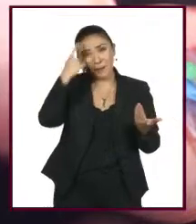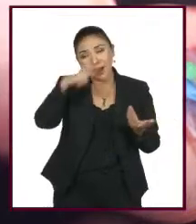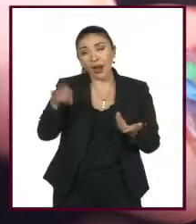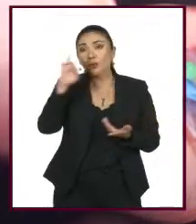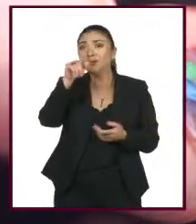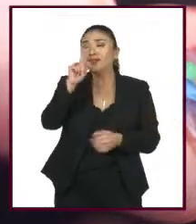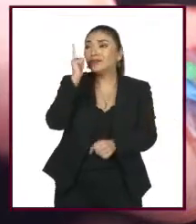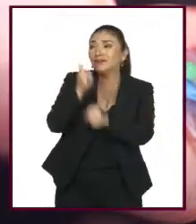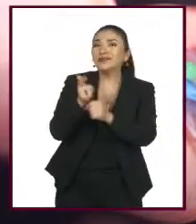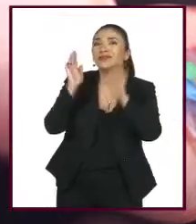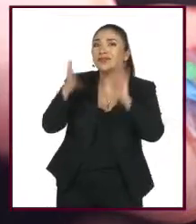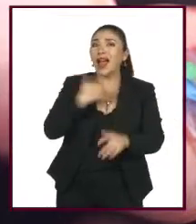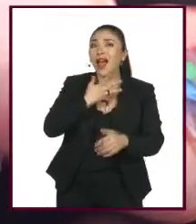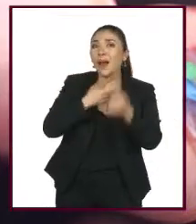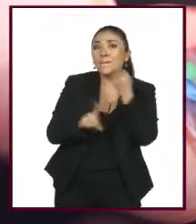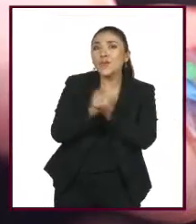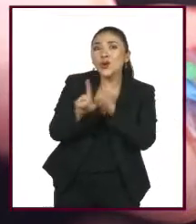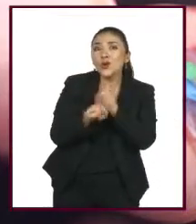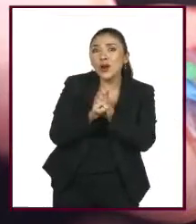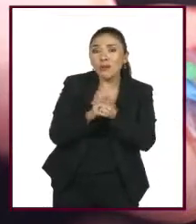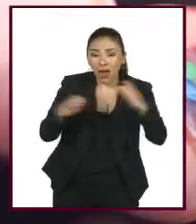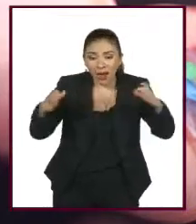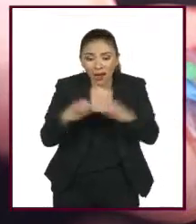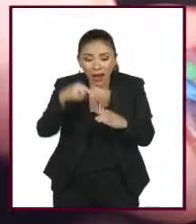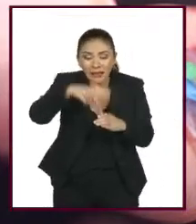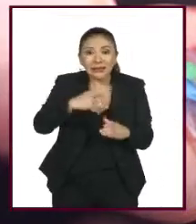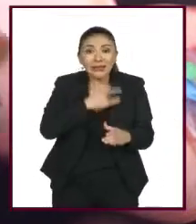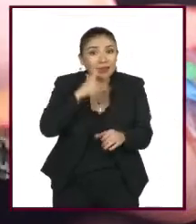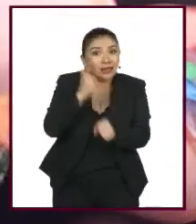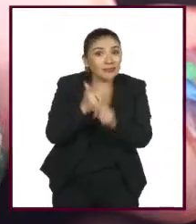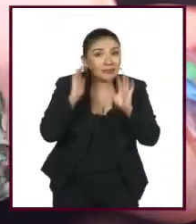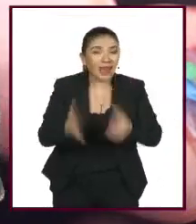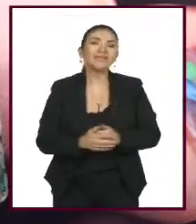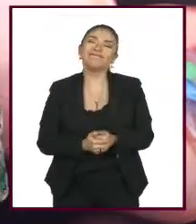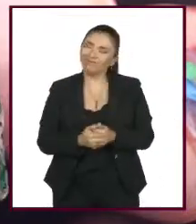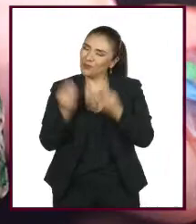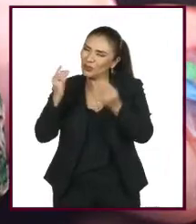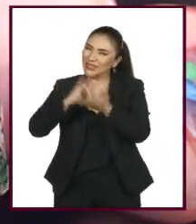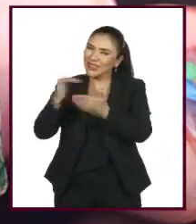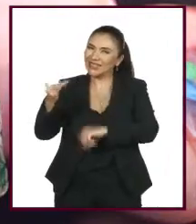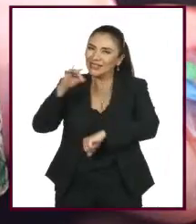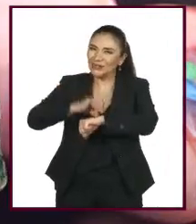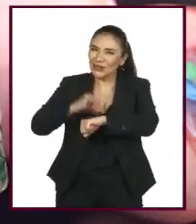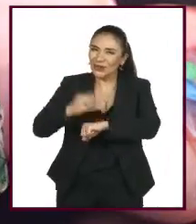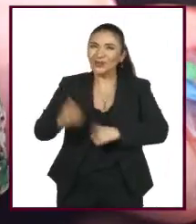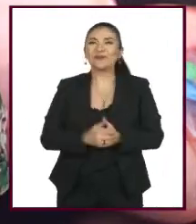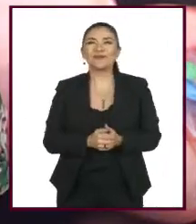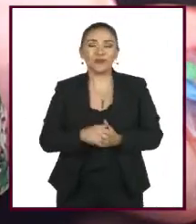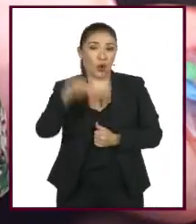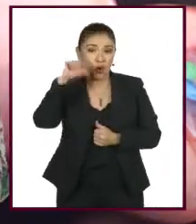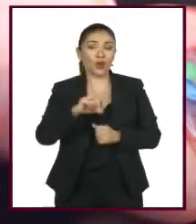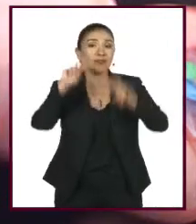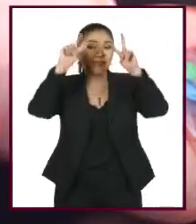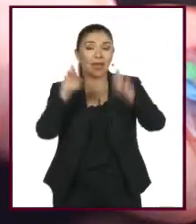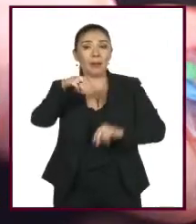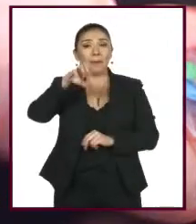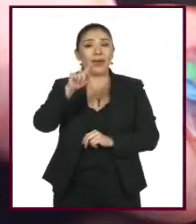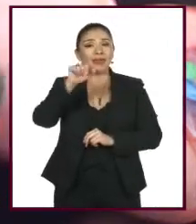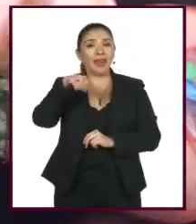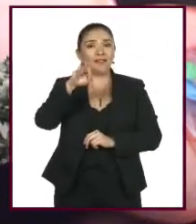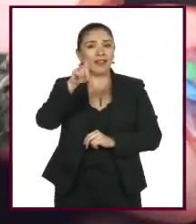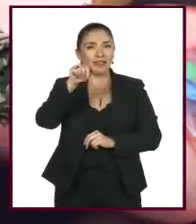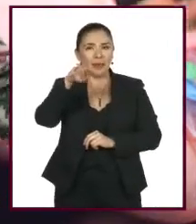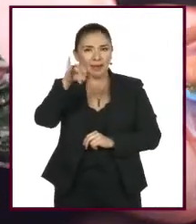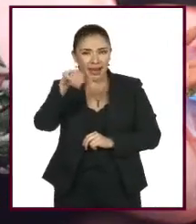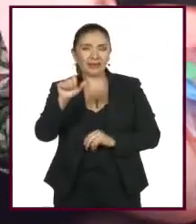se ha identificado esto dentro del núcleo inmediato. Bueno, gracias, doctor. Hoy hablamos de metanfetaminas,